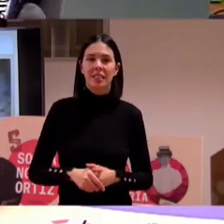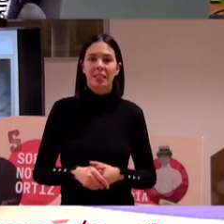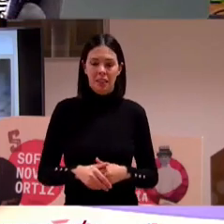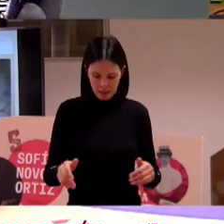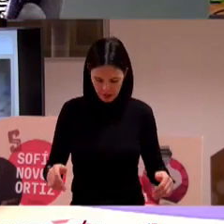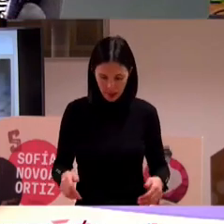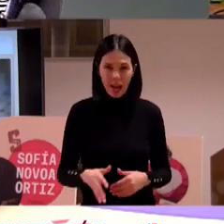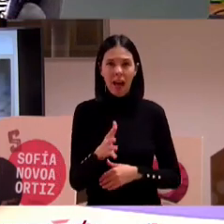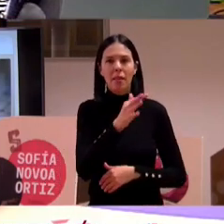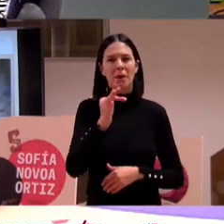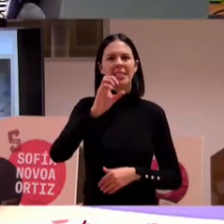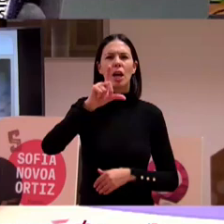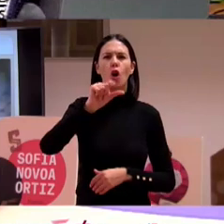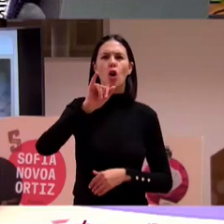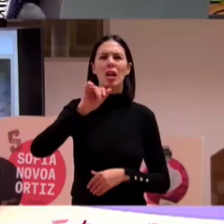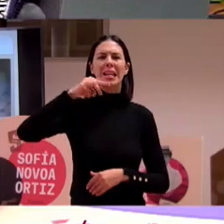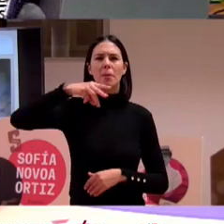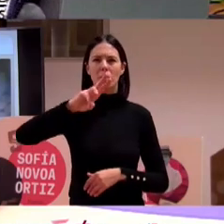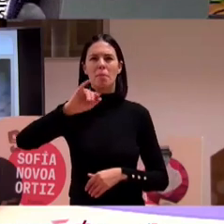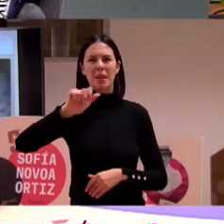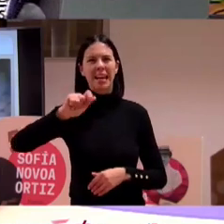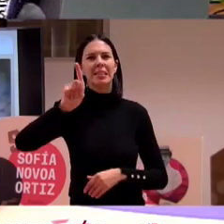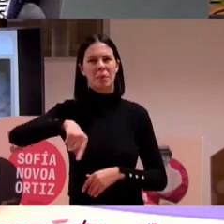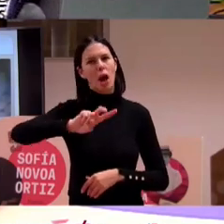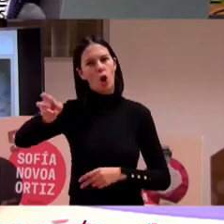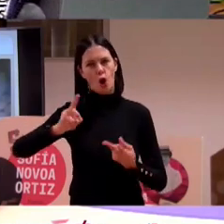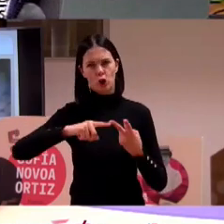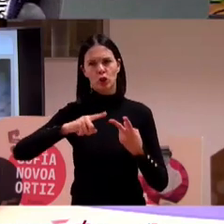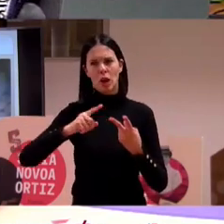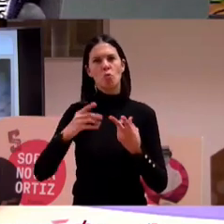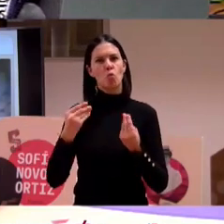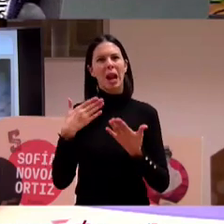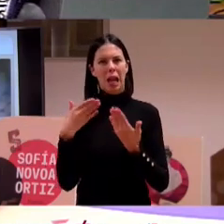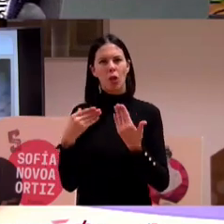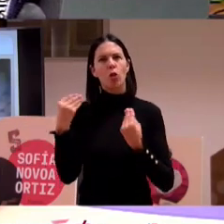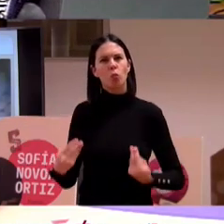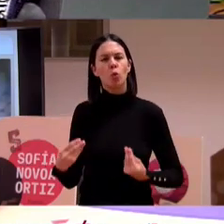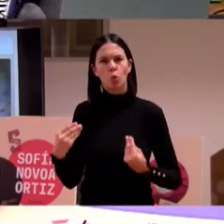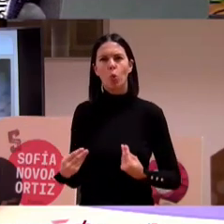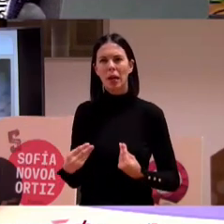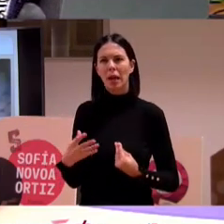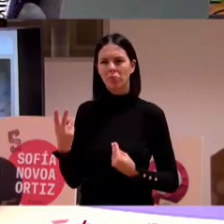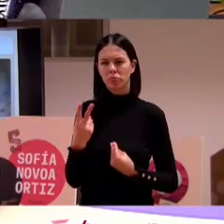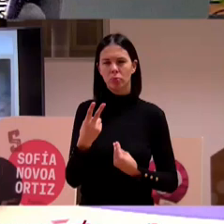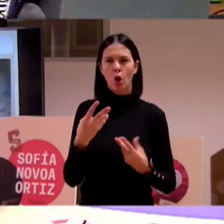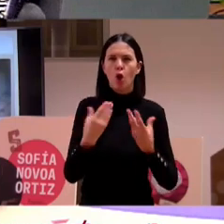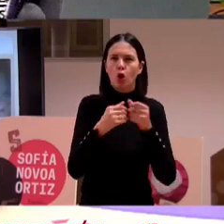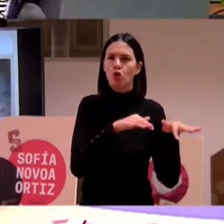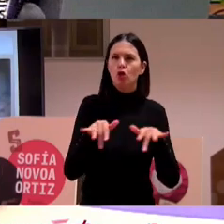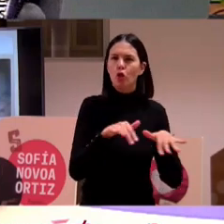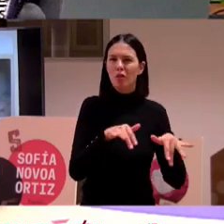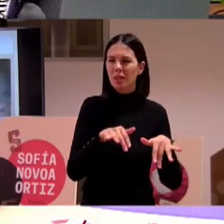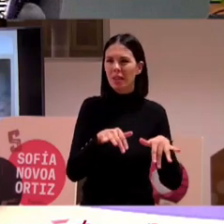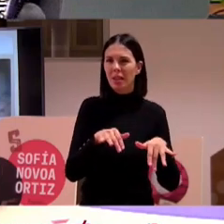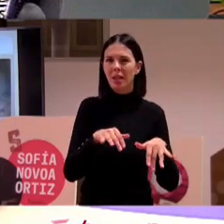Ademais de Olimpia Valencia, hai outra máis desta colección que tamén tivo unha relación estreita con Sofía, que